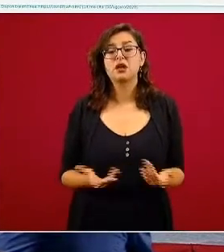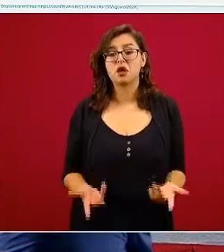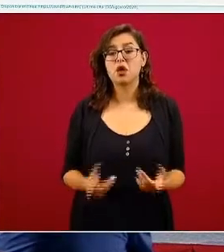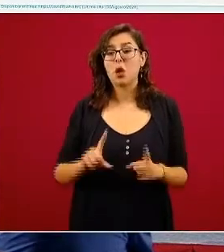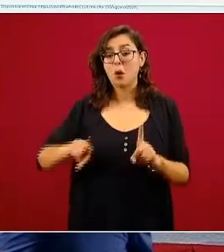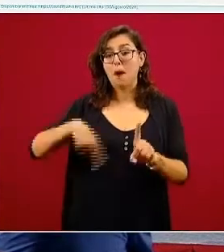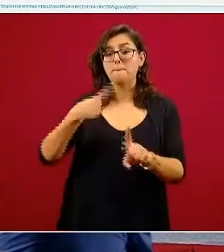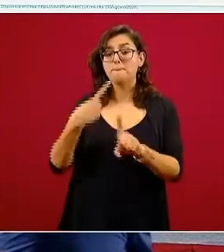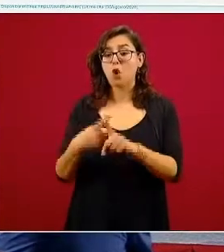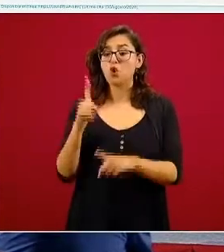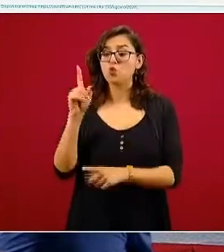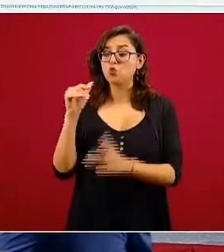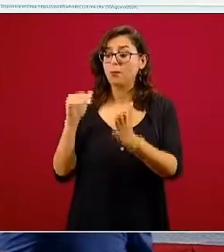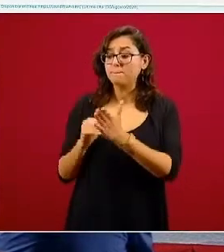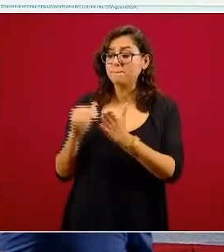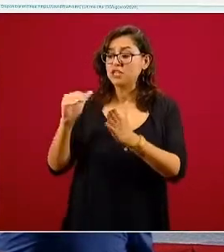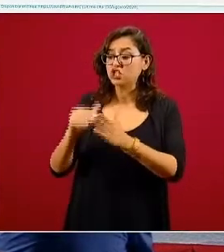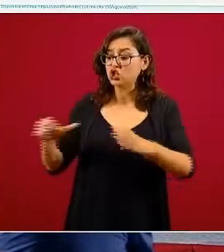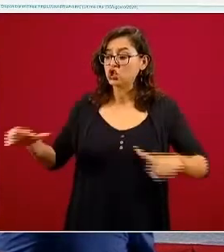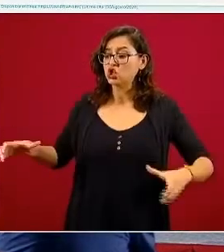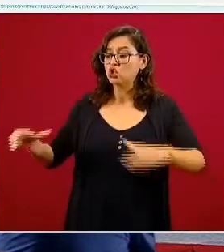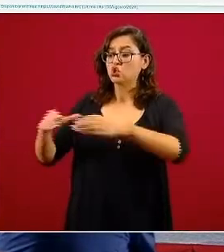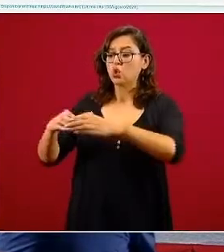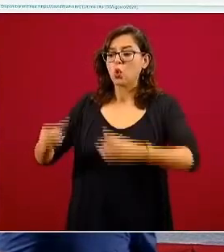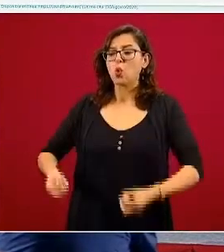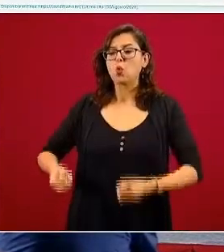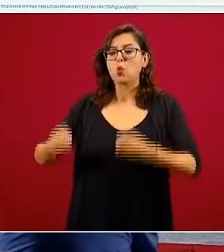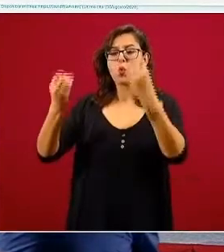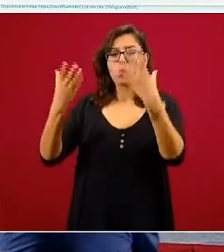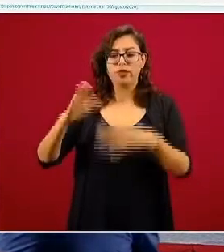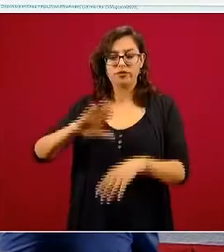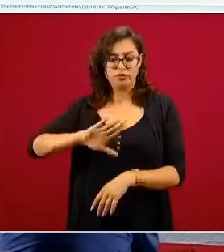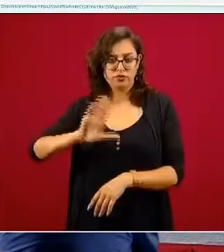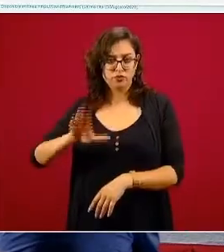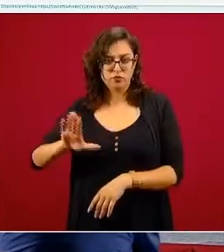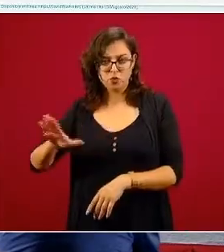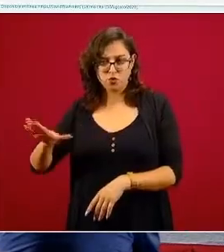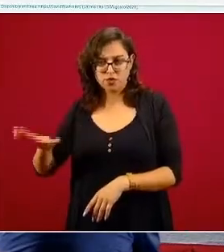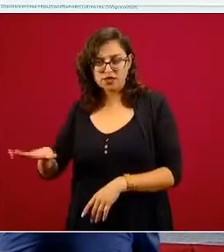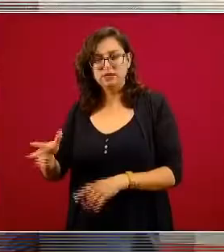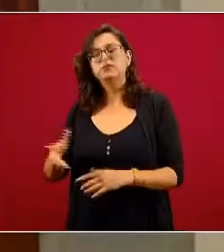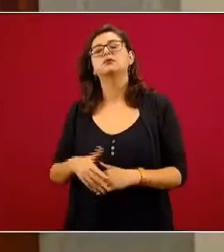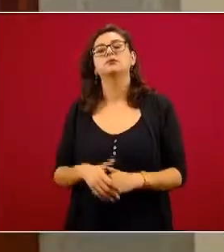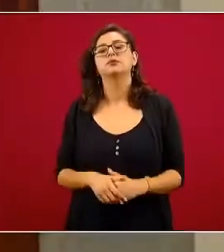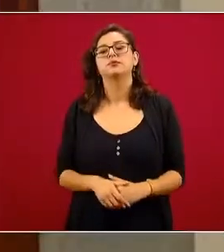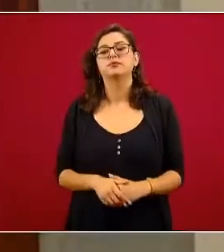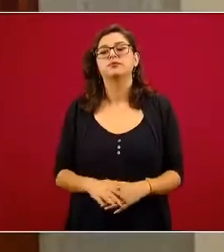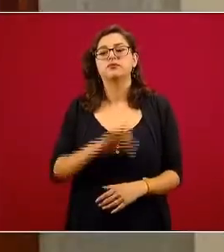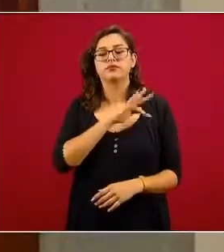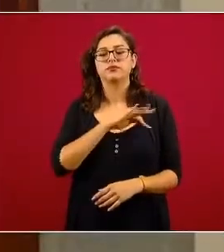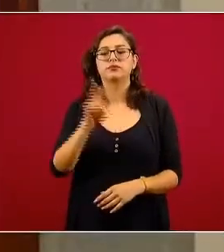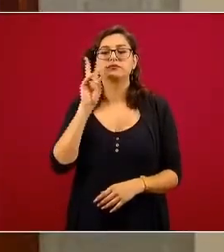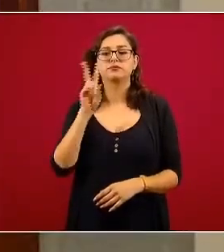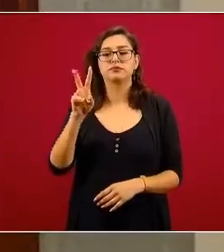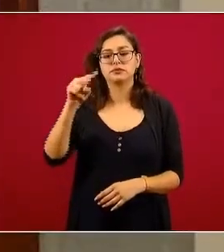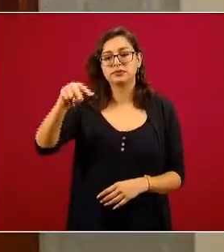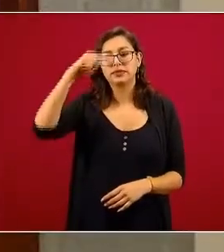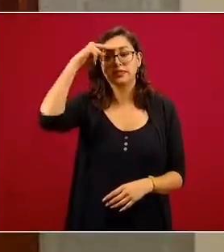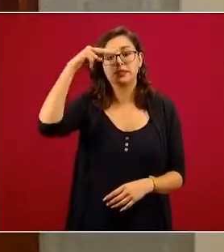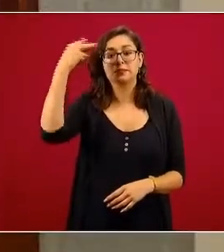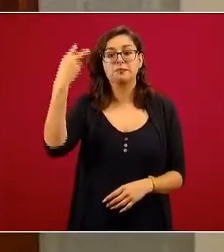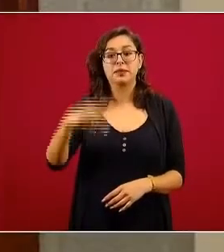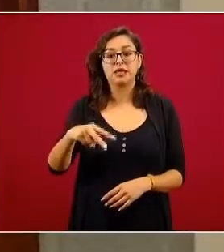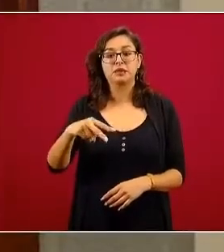de habitantes, se puede calcular por diferentes factores, en este caso está por millón de habitantes. Podemos ver a México ocupando